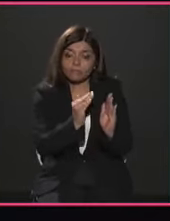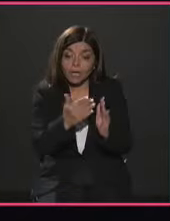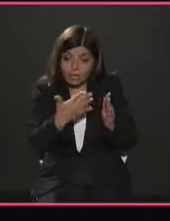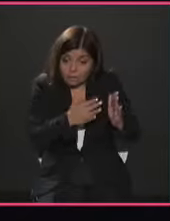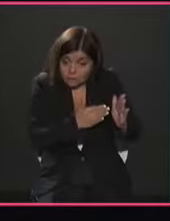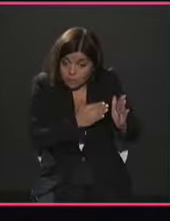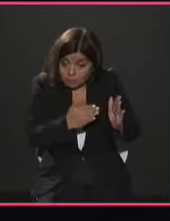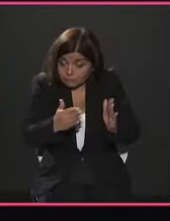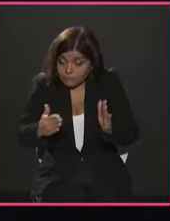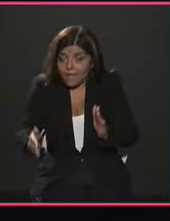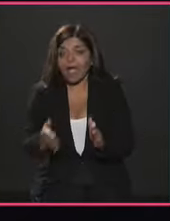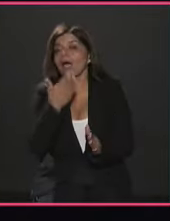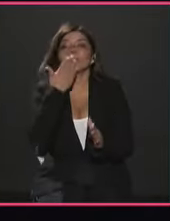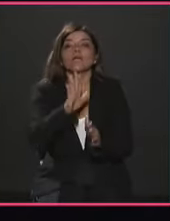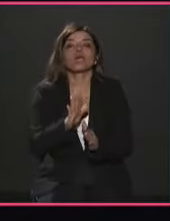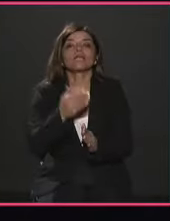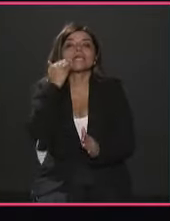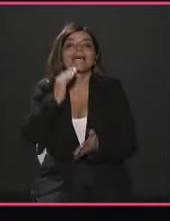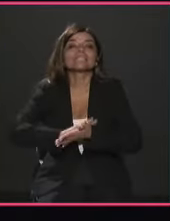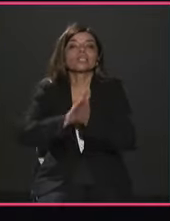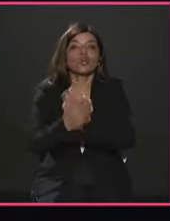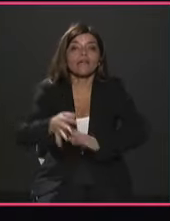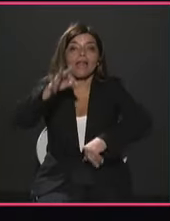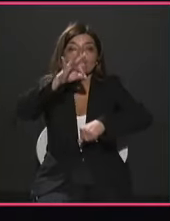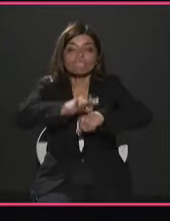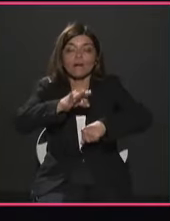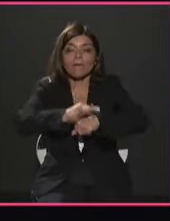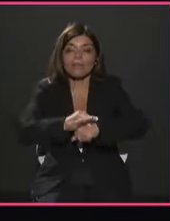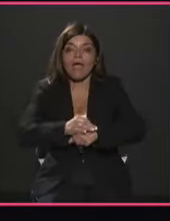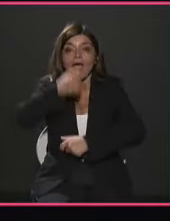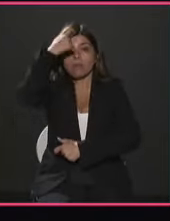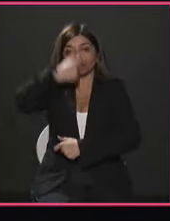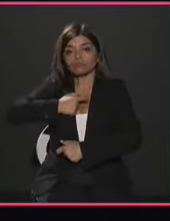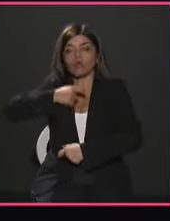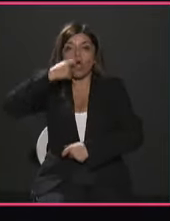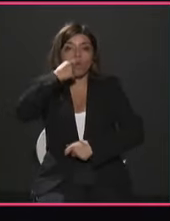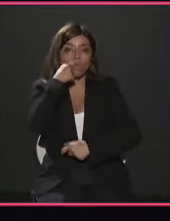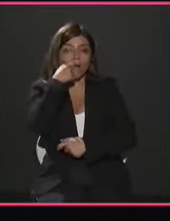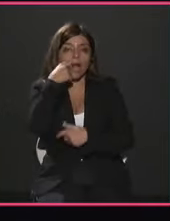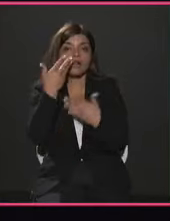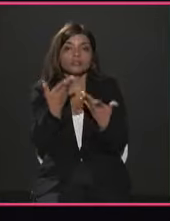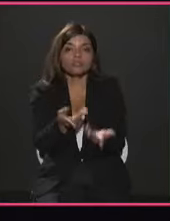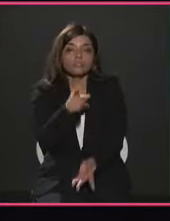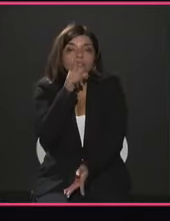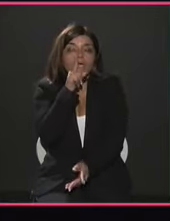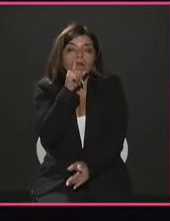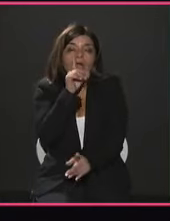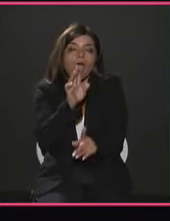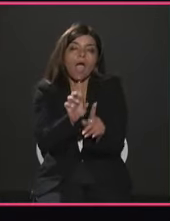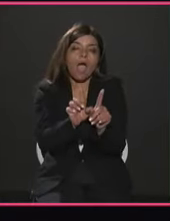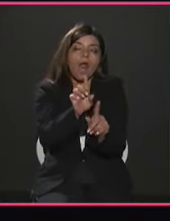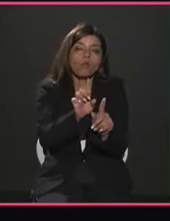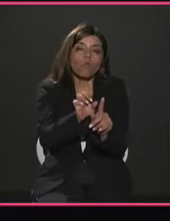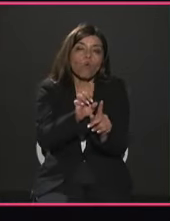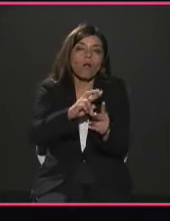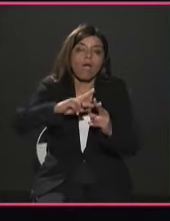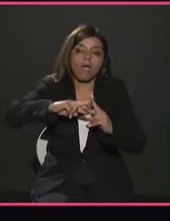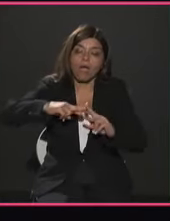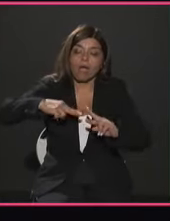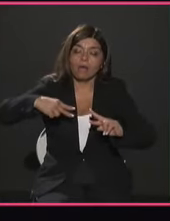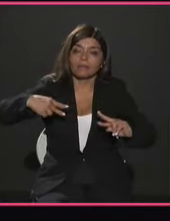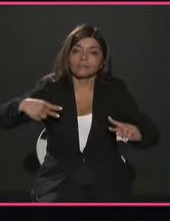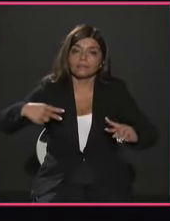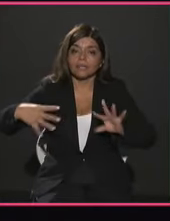mejorando bastante Así que casi todas las enfermedades casi todas las condiciones humanas tienen cierta correlación genética cierta